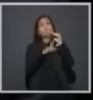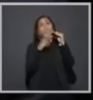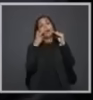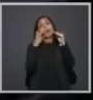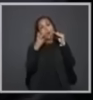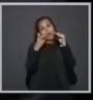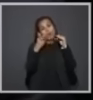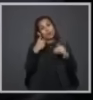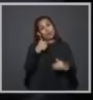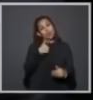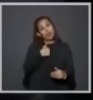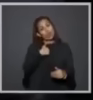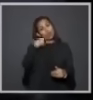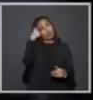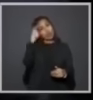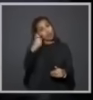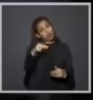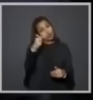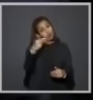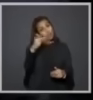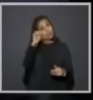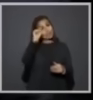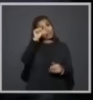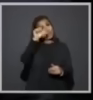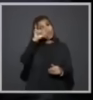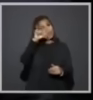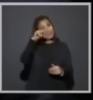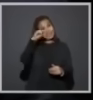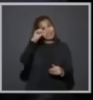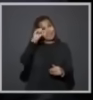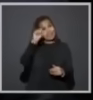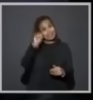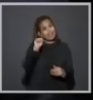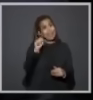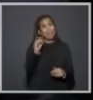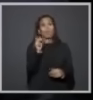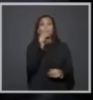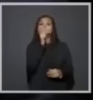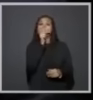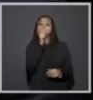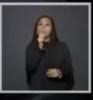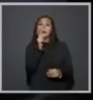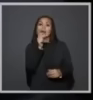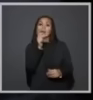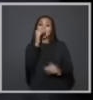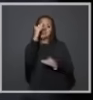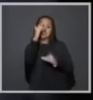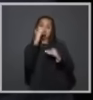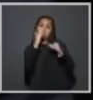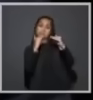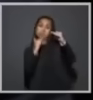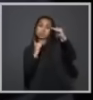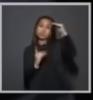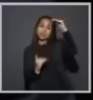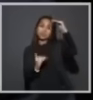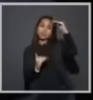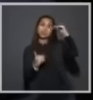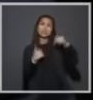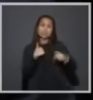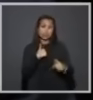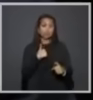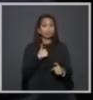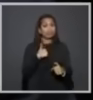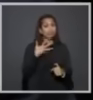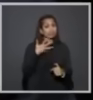Salinas el padre de la desigualdad moderna. Entonces sí tenemos diferencias,